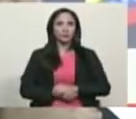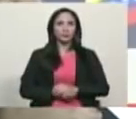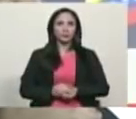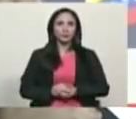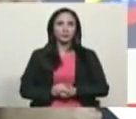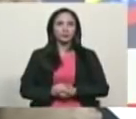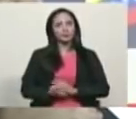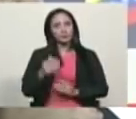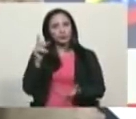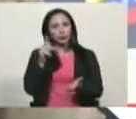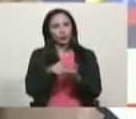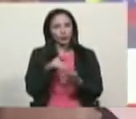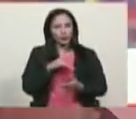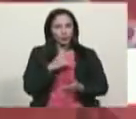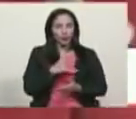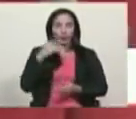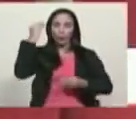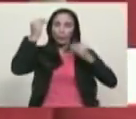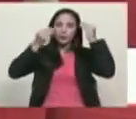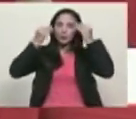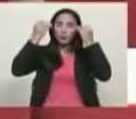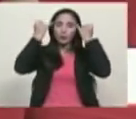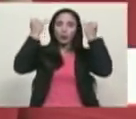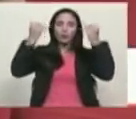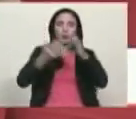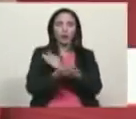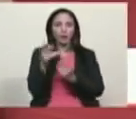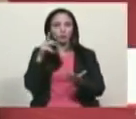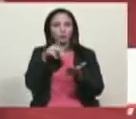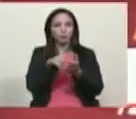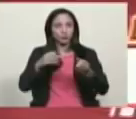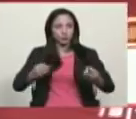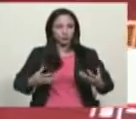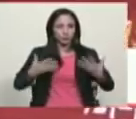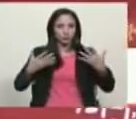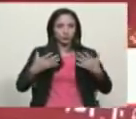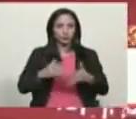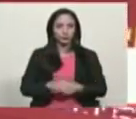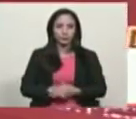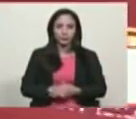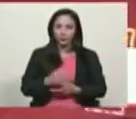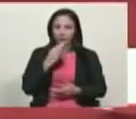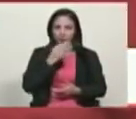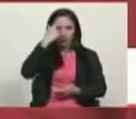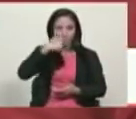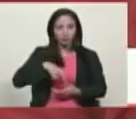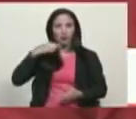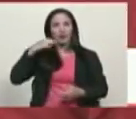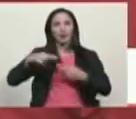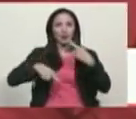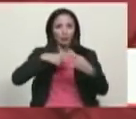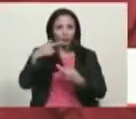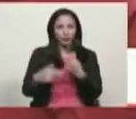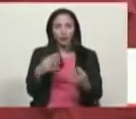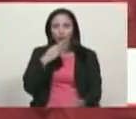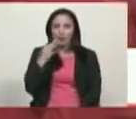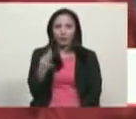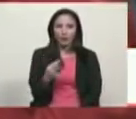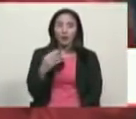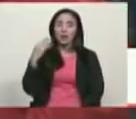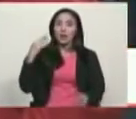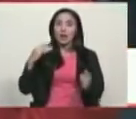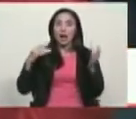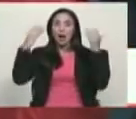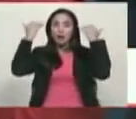sentir su presencia, su pensamiento. No hay mejor forma para un revolucionario de conmemorar